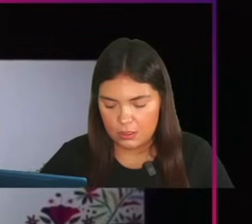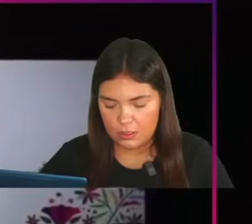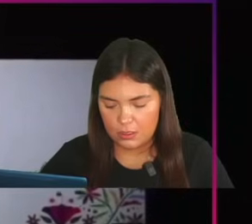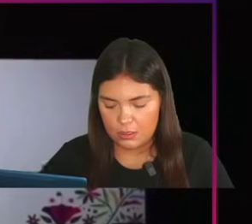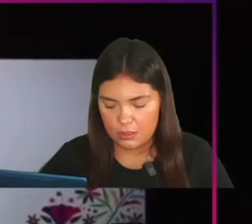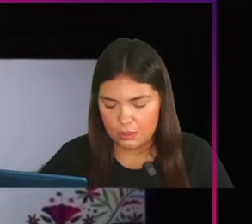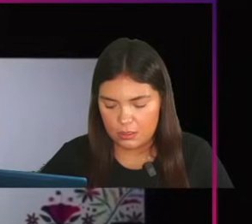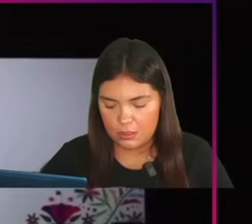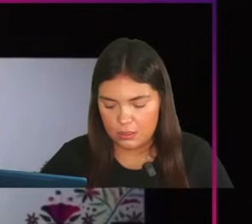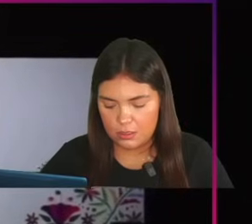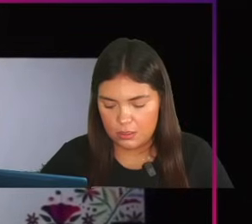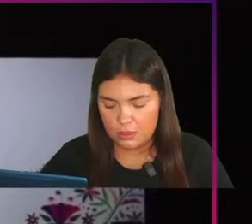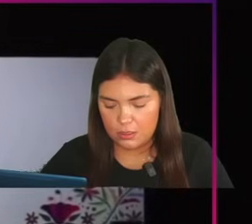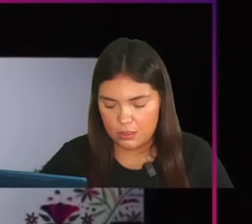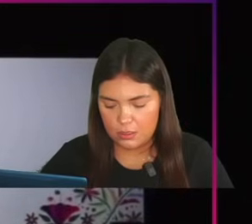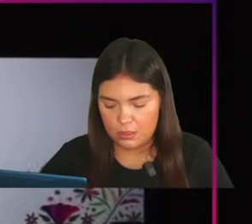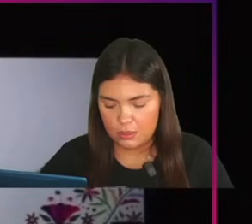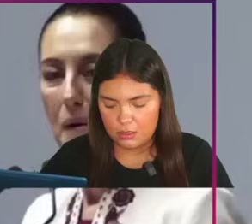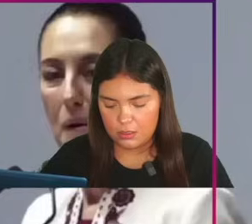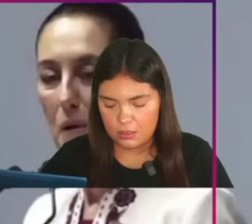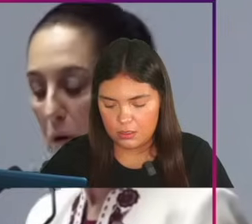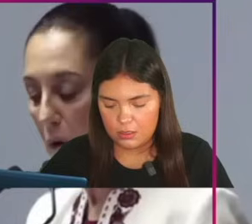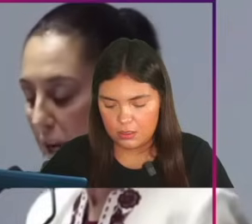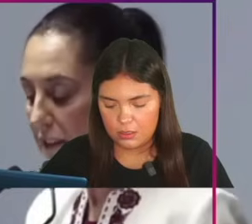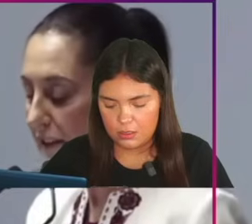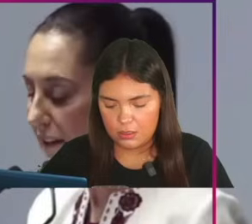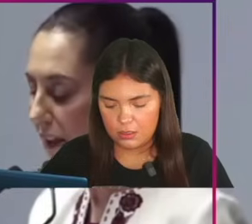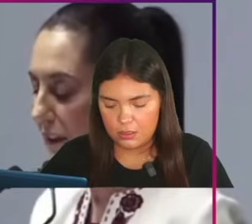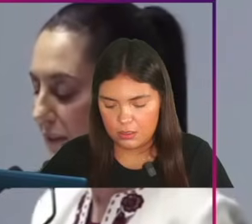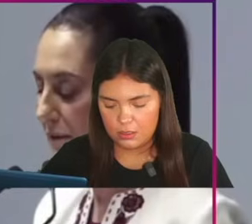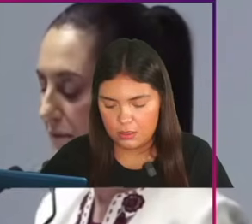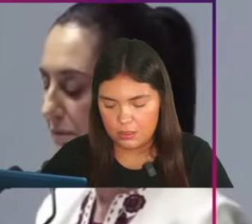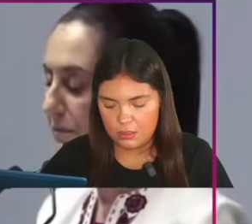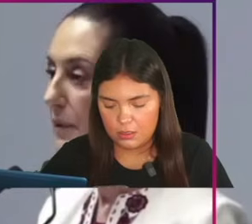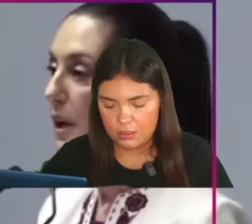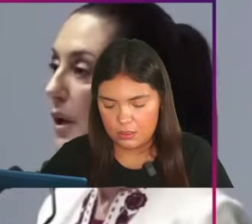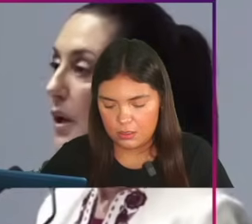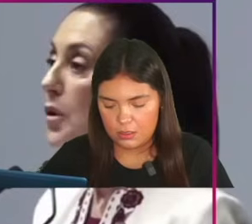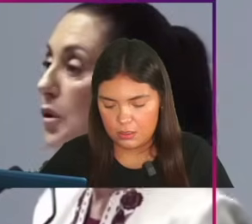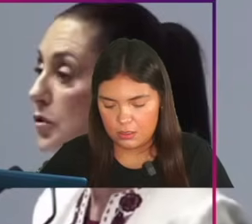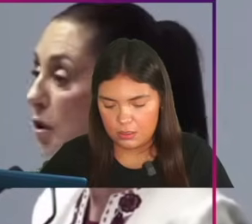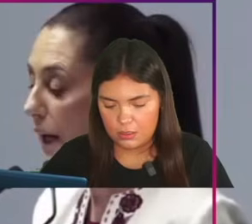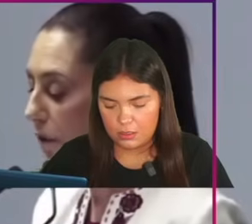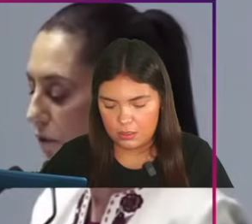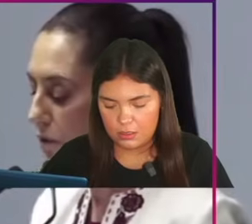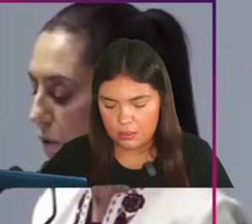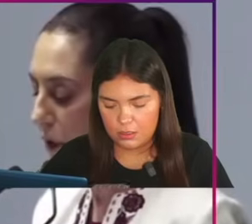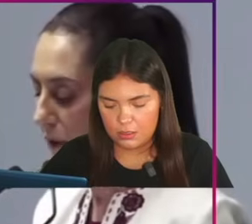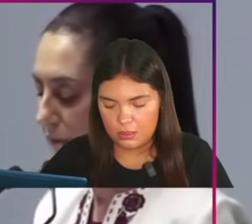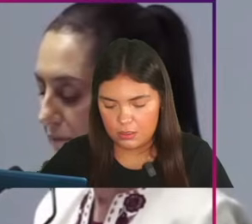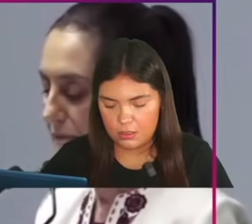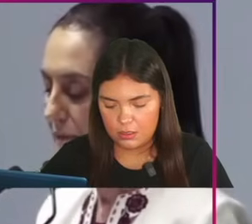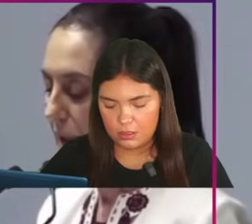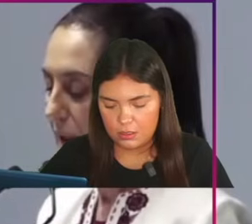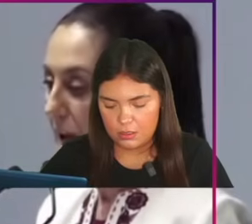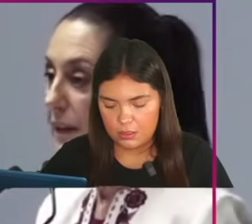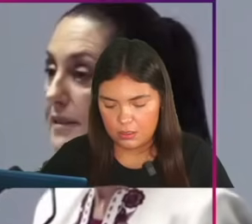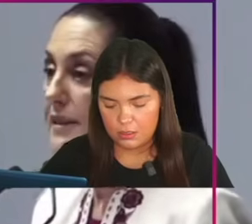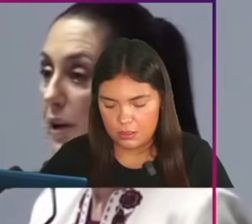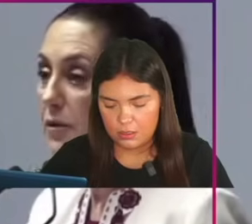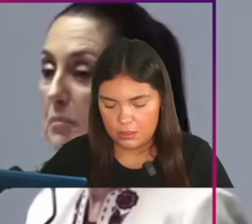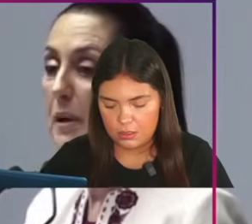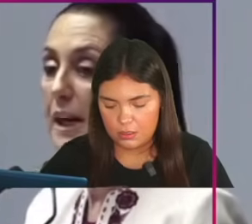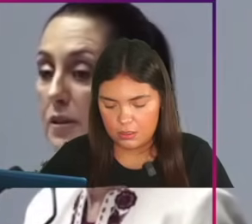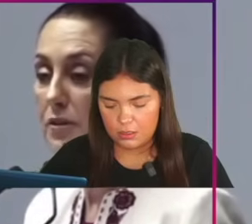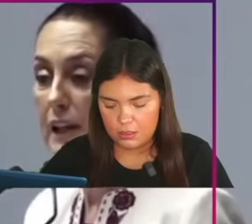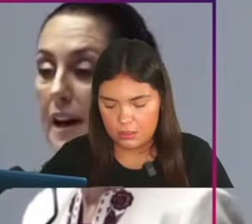Pero además como lo he insistido nos toca construir desde